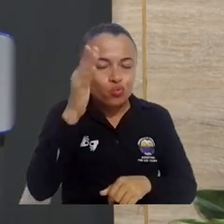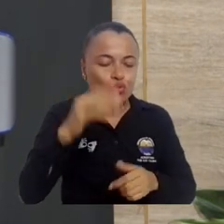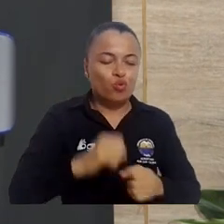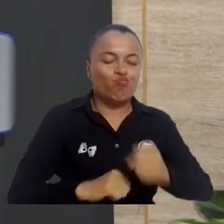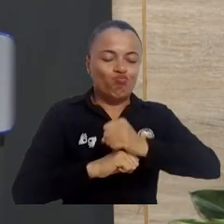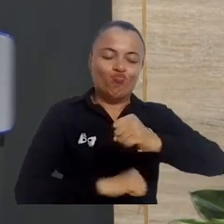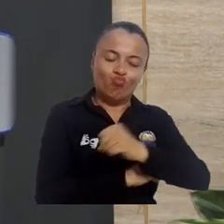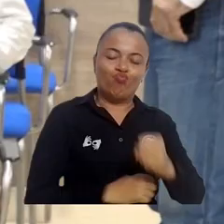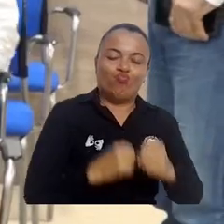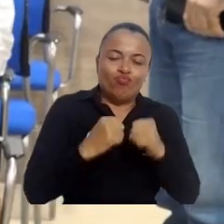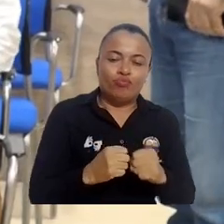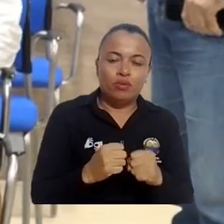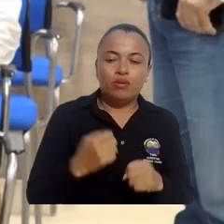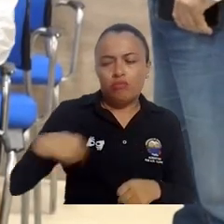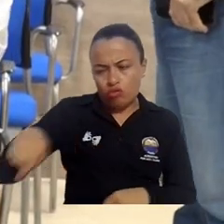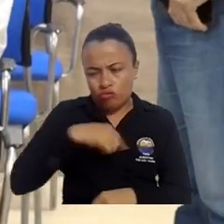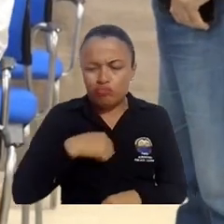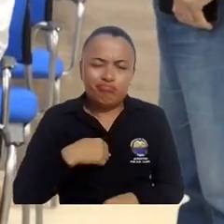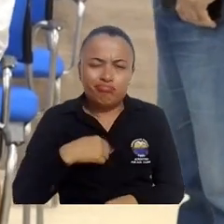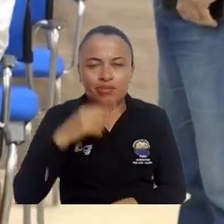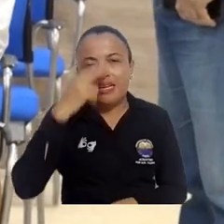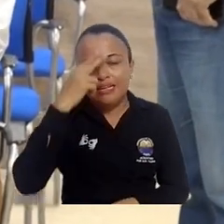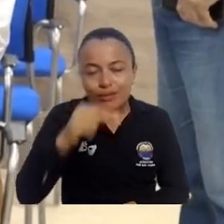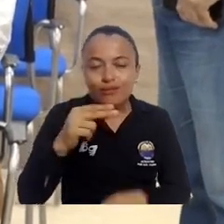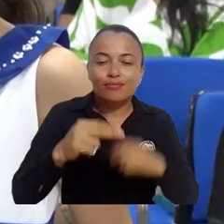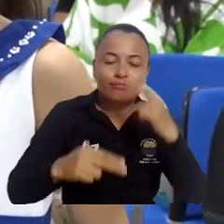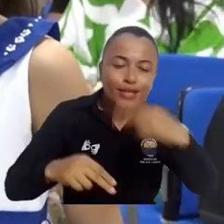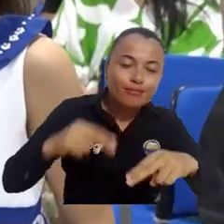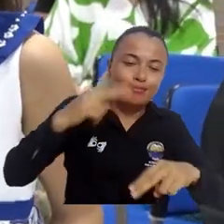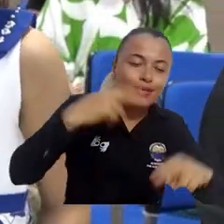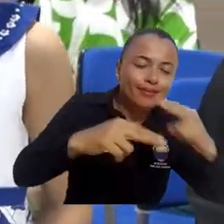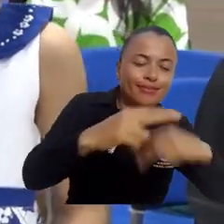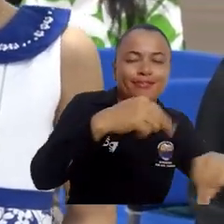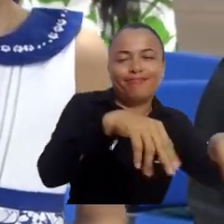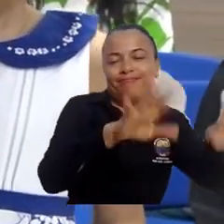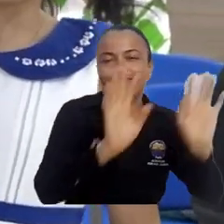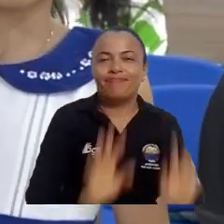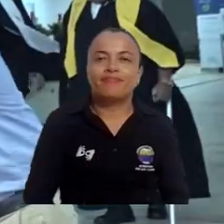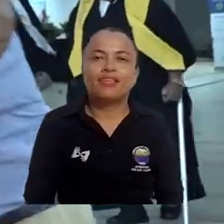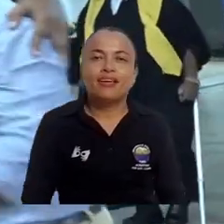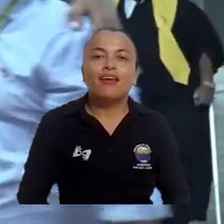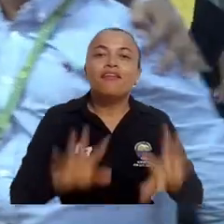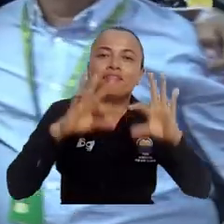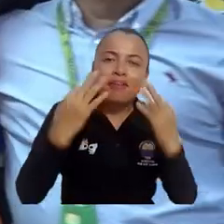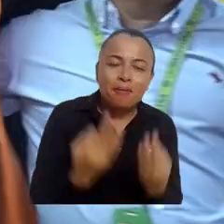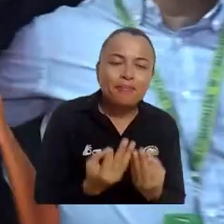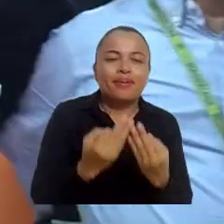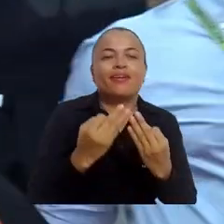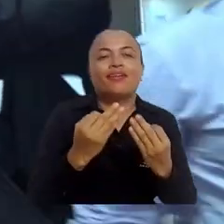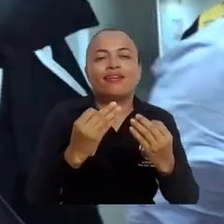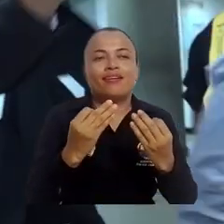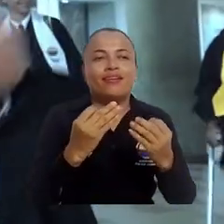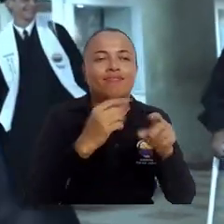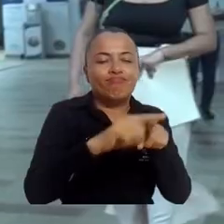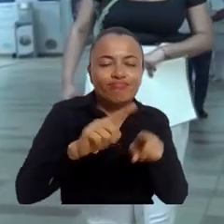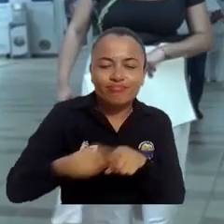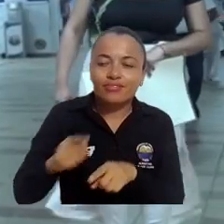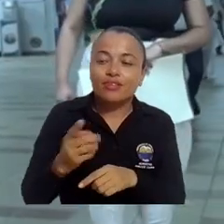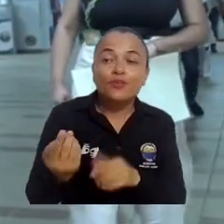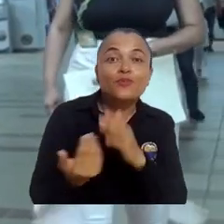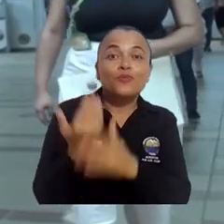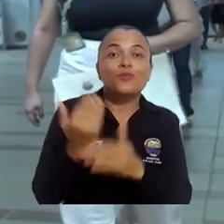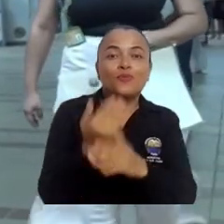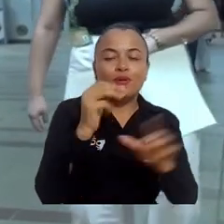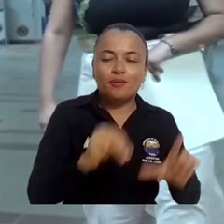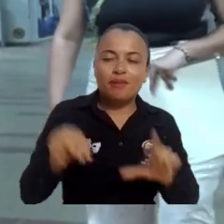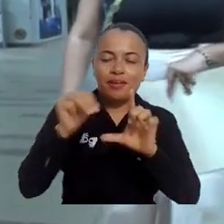nosotros, sino para los hijos y los nietos de sus nietos y de los nuestros. En compañía de sus familiares y también junto a colegas de la vida educativa, los